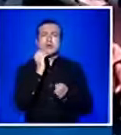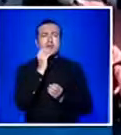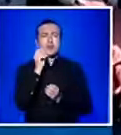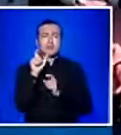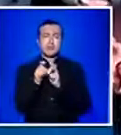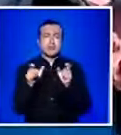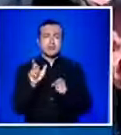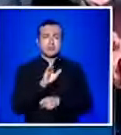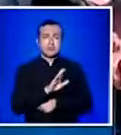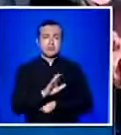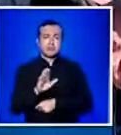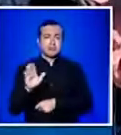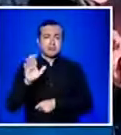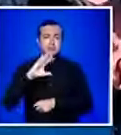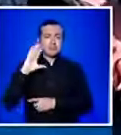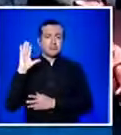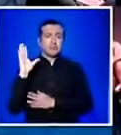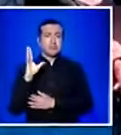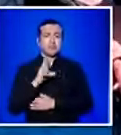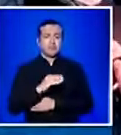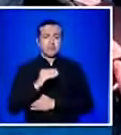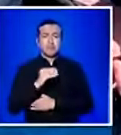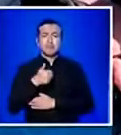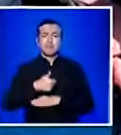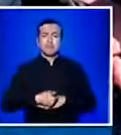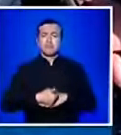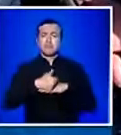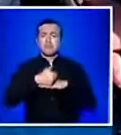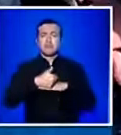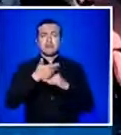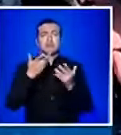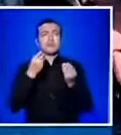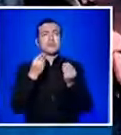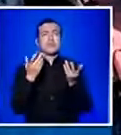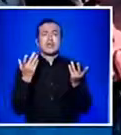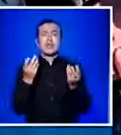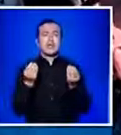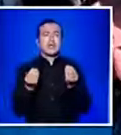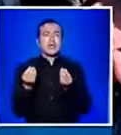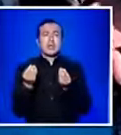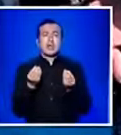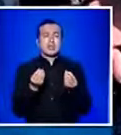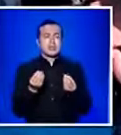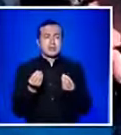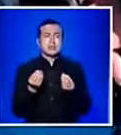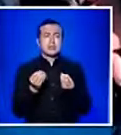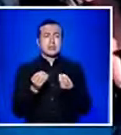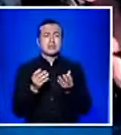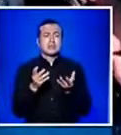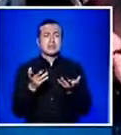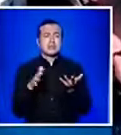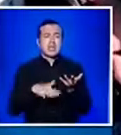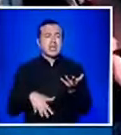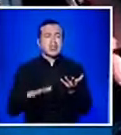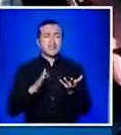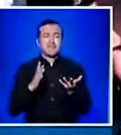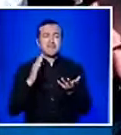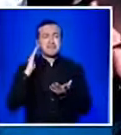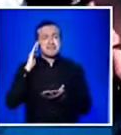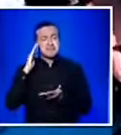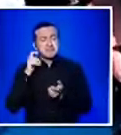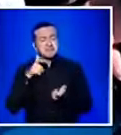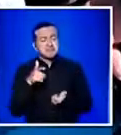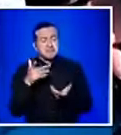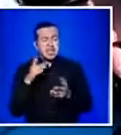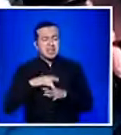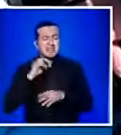gente y que las autoridades se preocupen también de esto, que no, esto a veces es tierra de nadie, nadie se